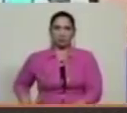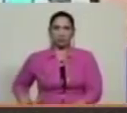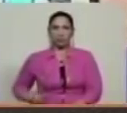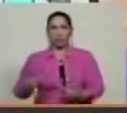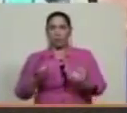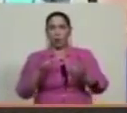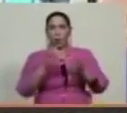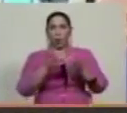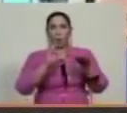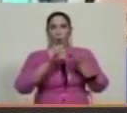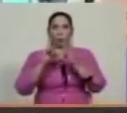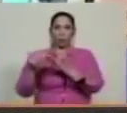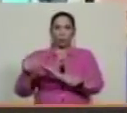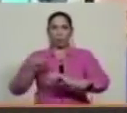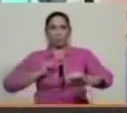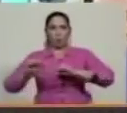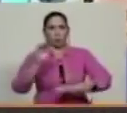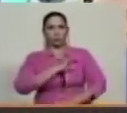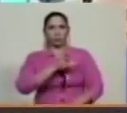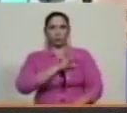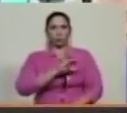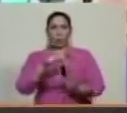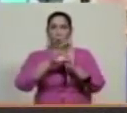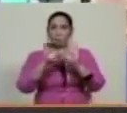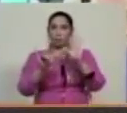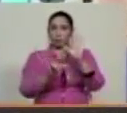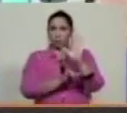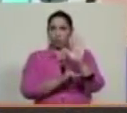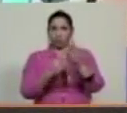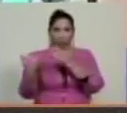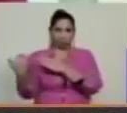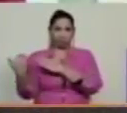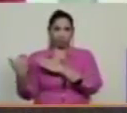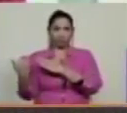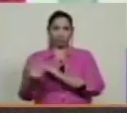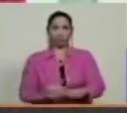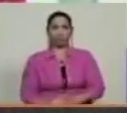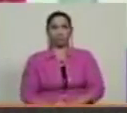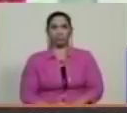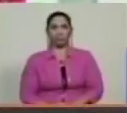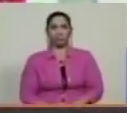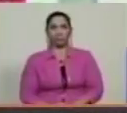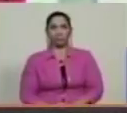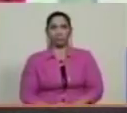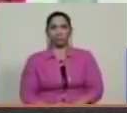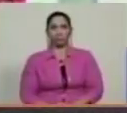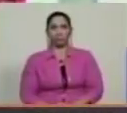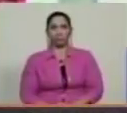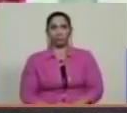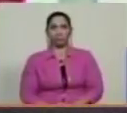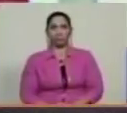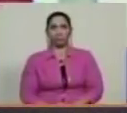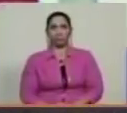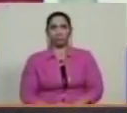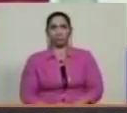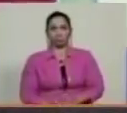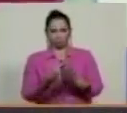y movimientos sociales, es constituyente. Nosotros tenemos dentro de la constituyente, aquí lo están los constituyentes,